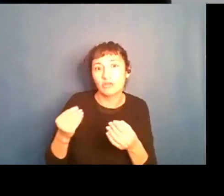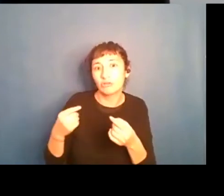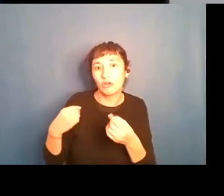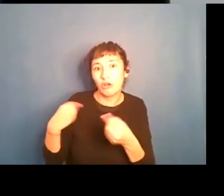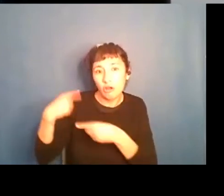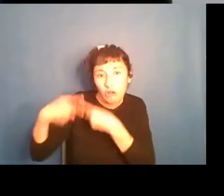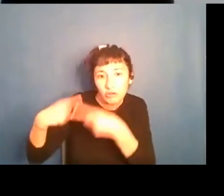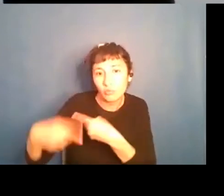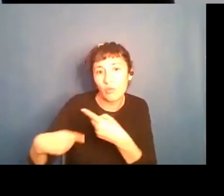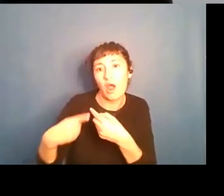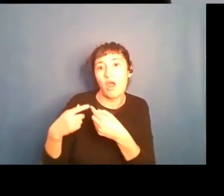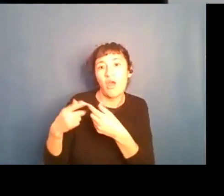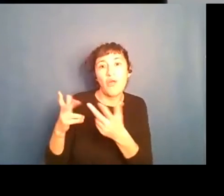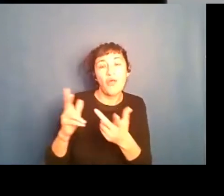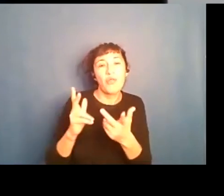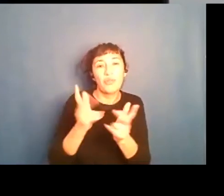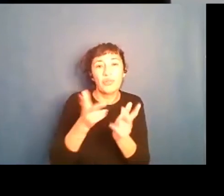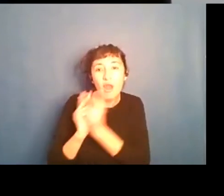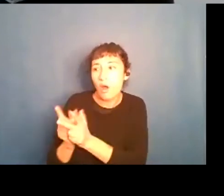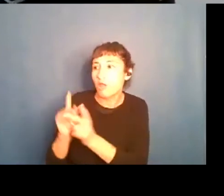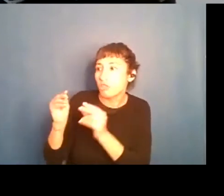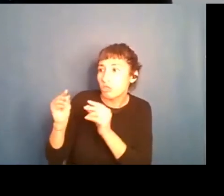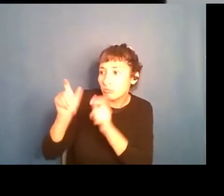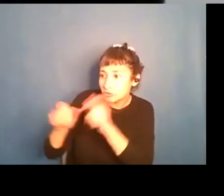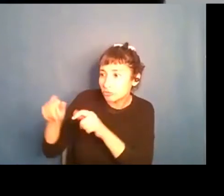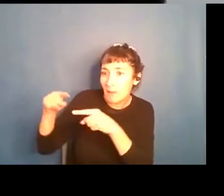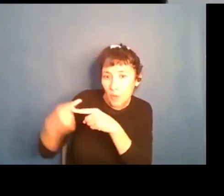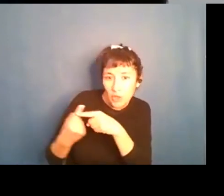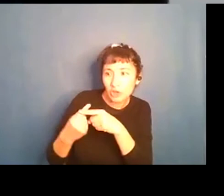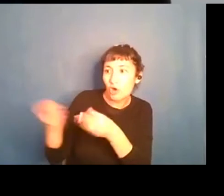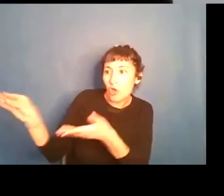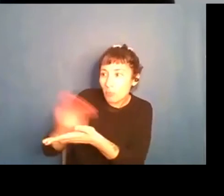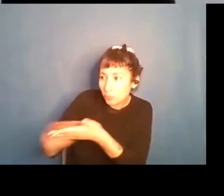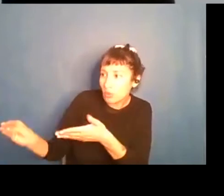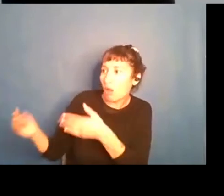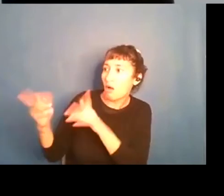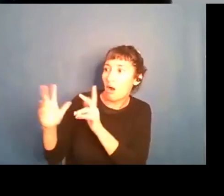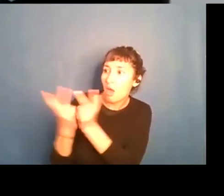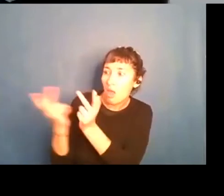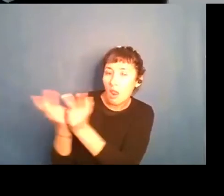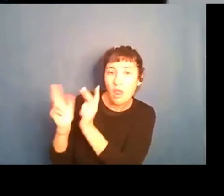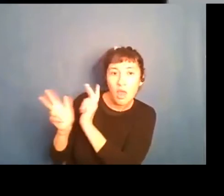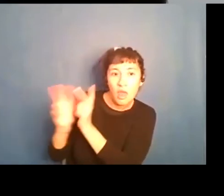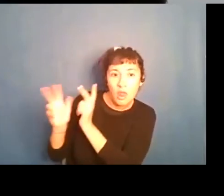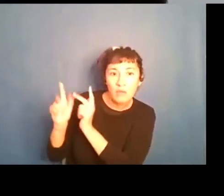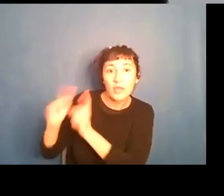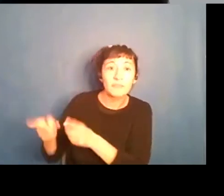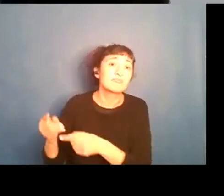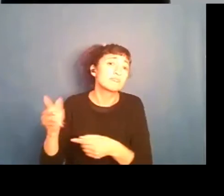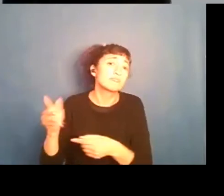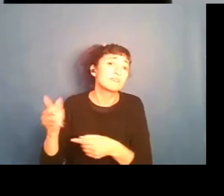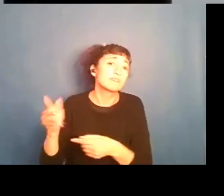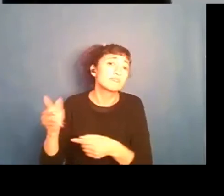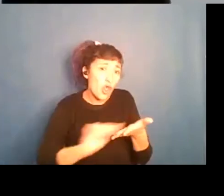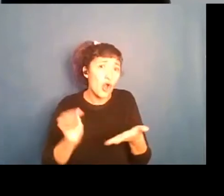dialogando con los diferentes políticos, políticas, diputados que hay, como también senadores, senadoras, que